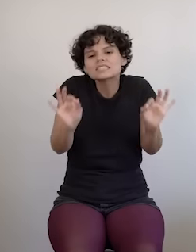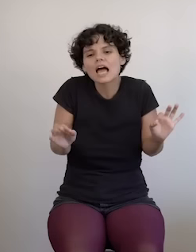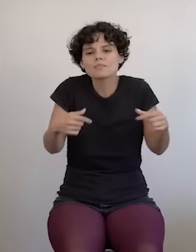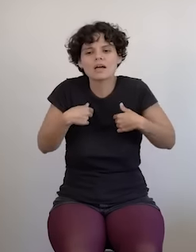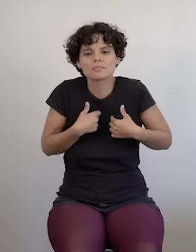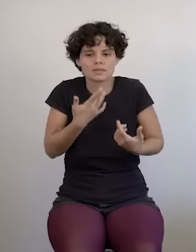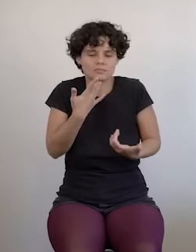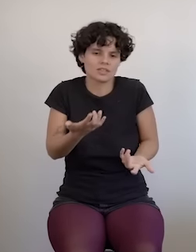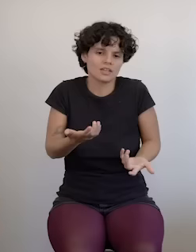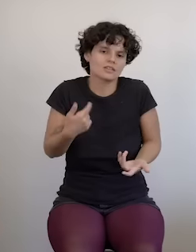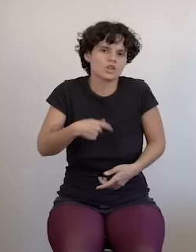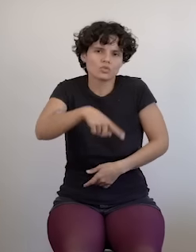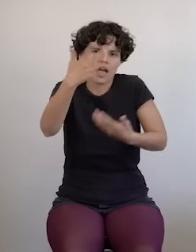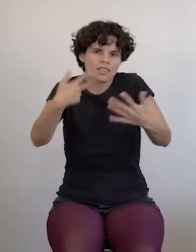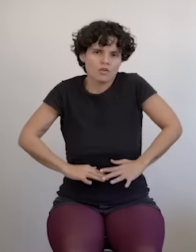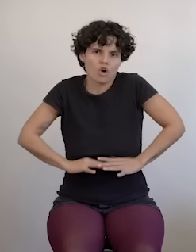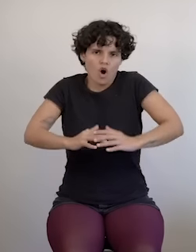Vaquero,